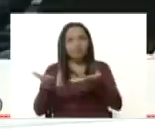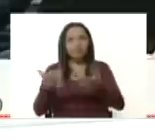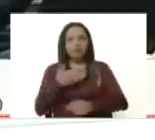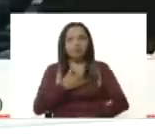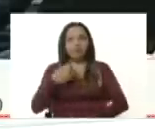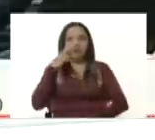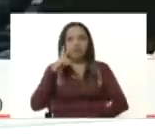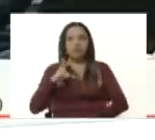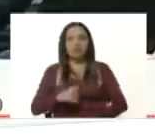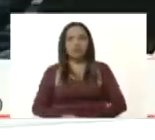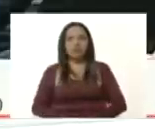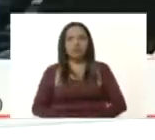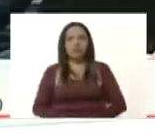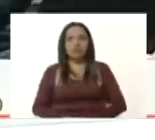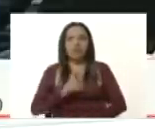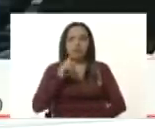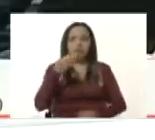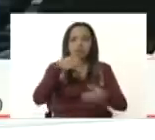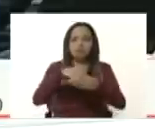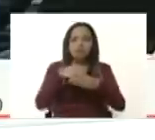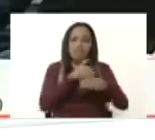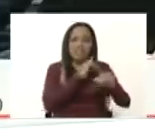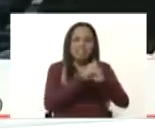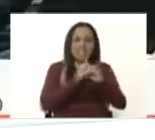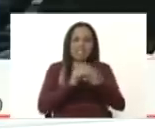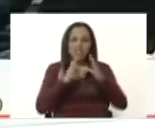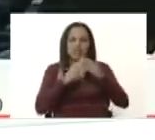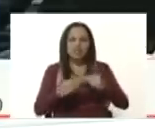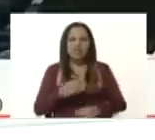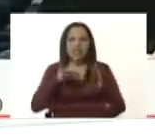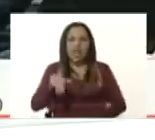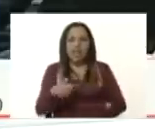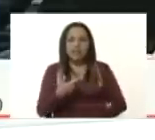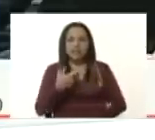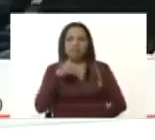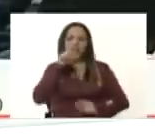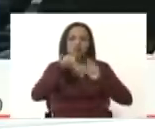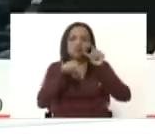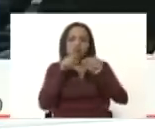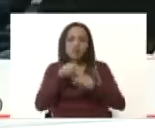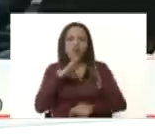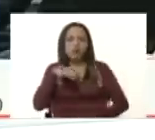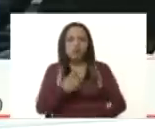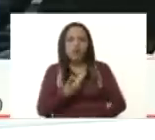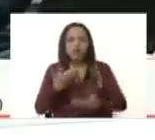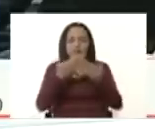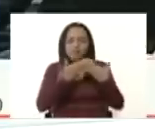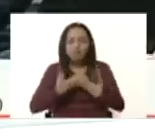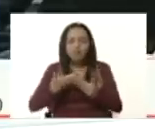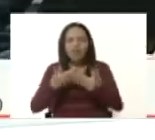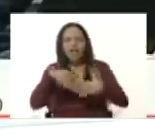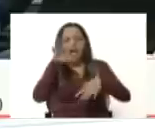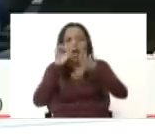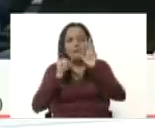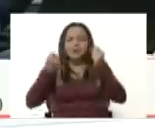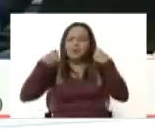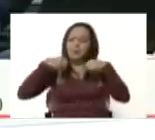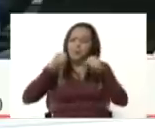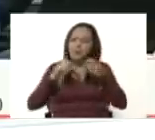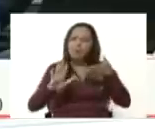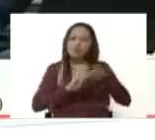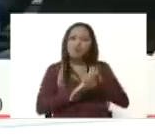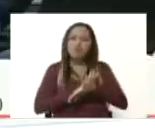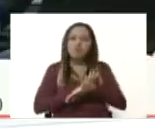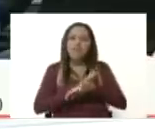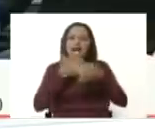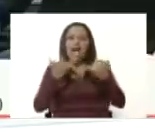video guindarlo en todas mis redes sociales y que lo vayamos retuiteando para que todo el mundo vaya estudiando y se vaya preparando, porque ha